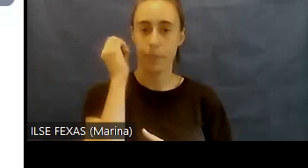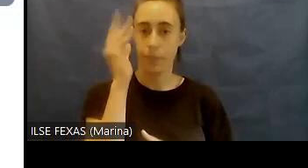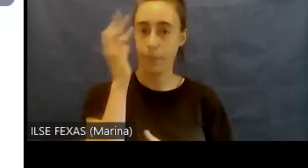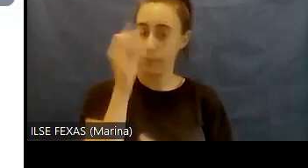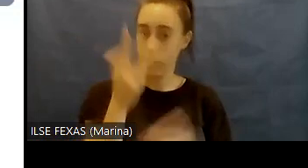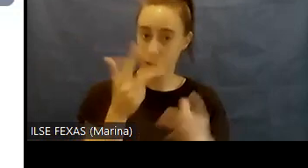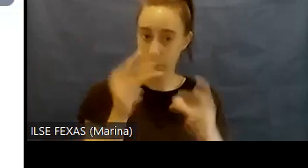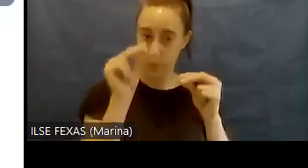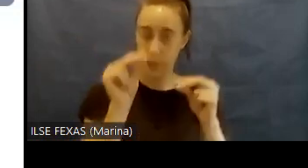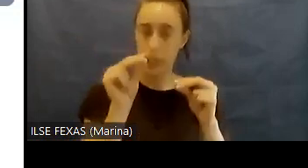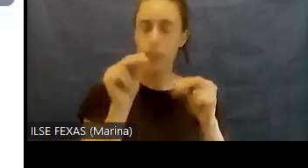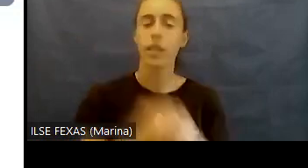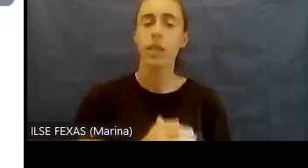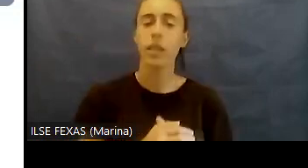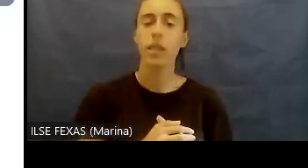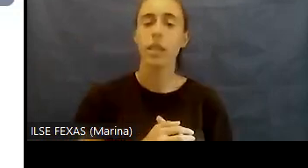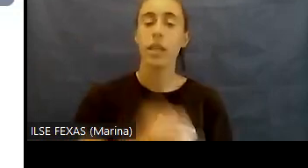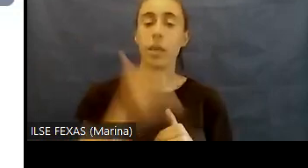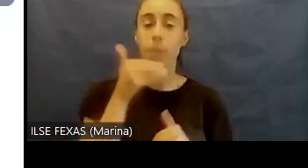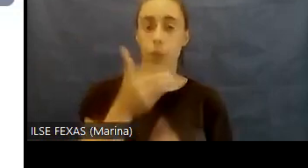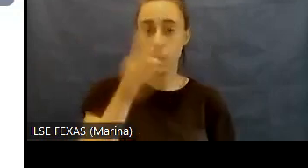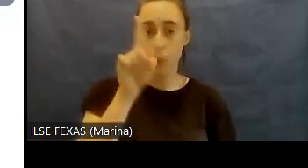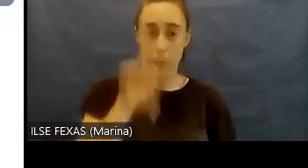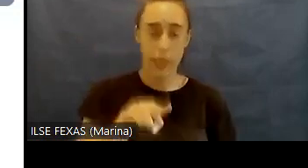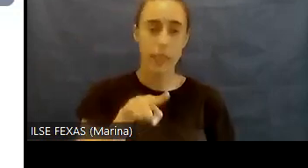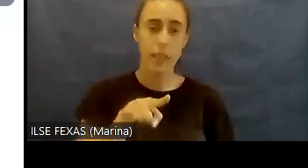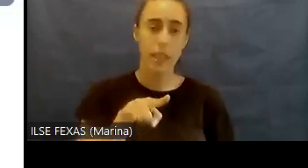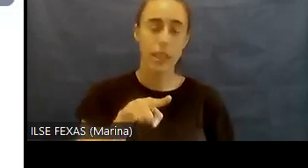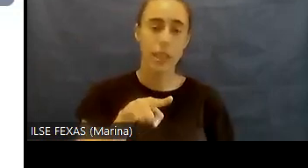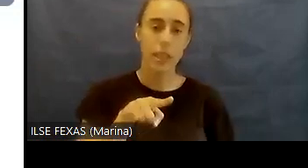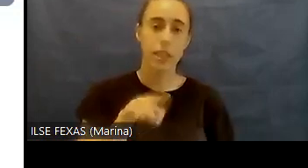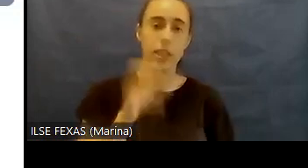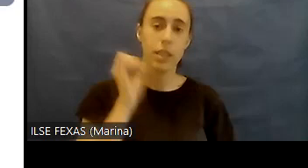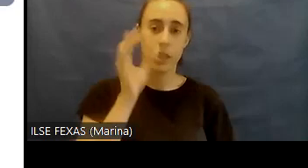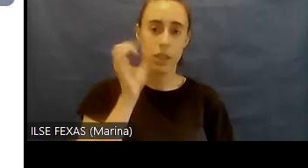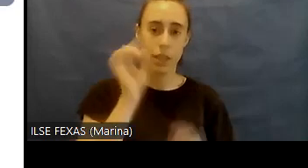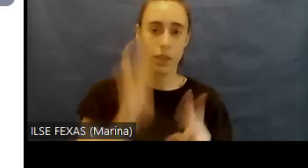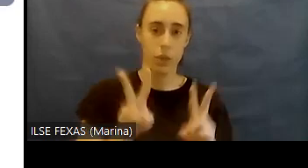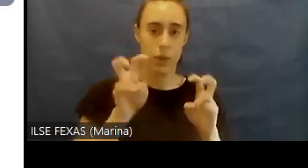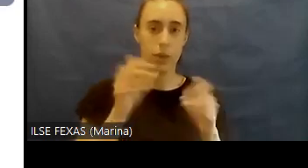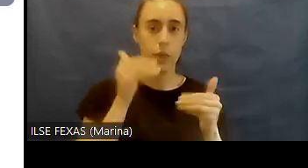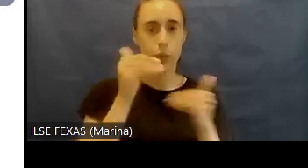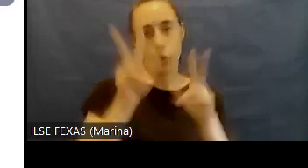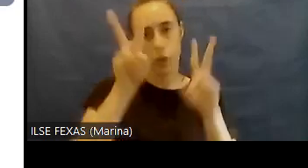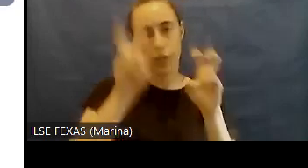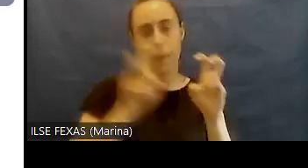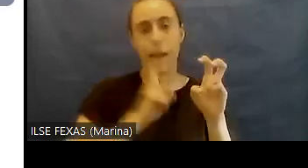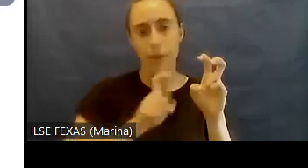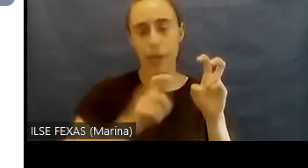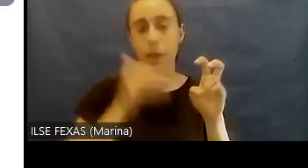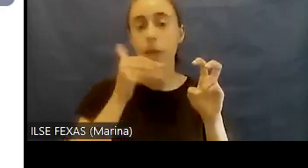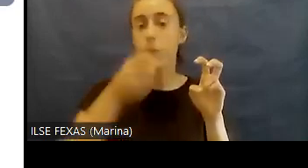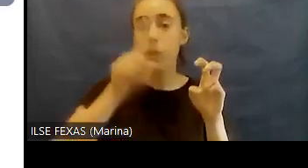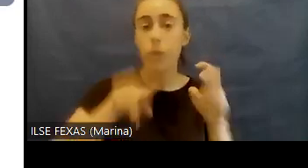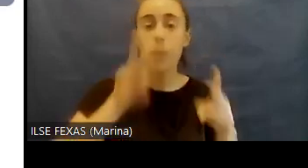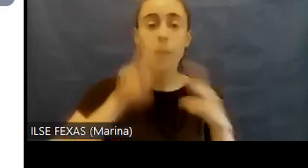finalizado este webinar y el mes que viene tendremos un webinar. Así que ya anunciaremos el tema. Nos vemos el mes que viene y Paco, no sé si te